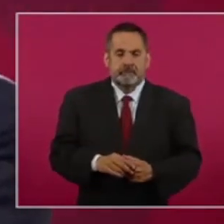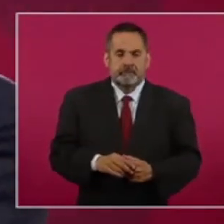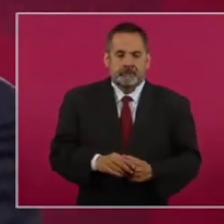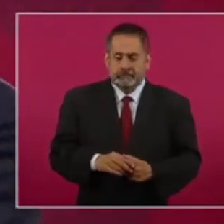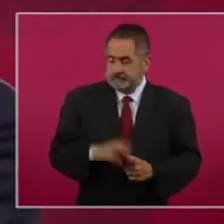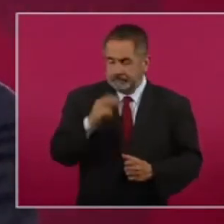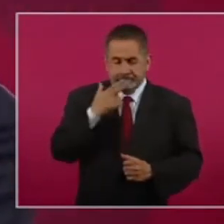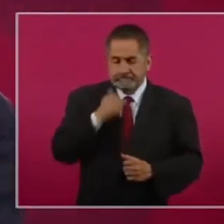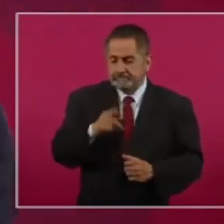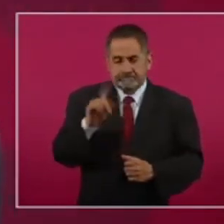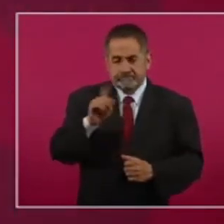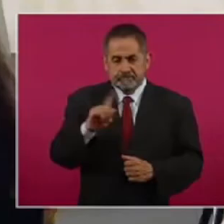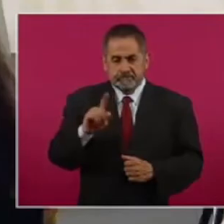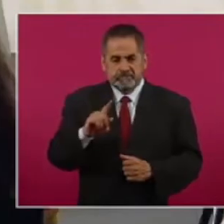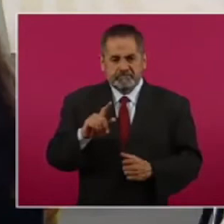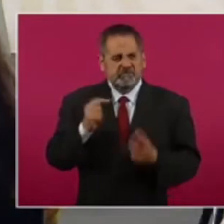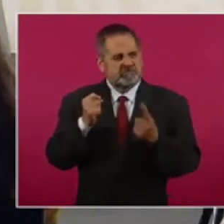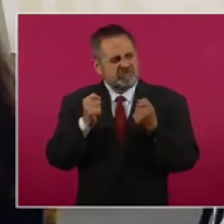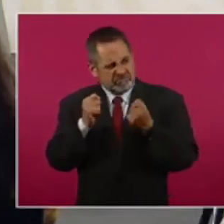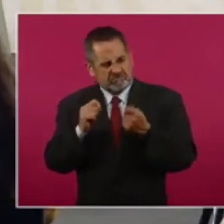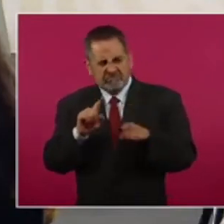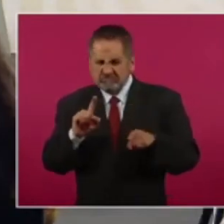No funciona la ley del talión.